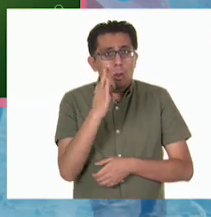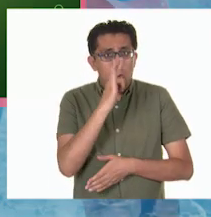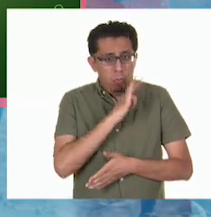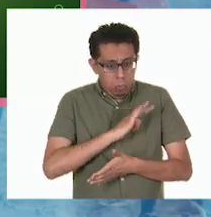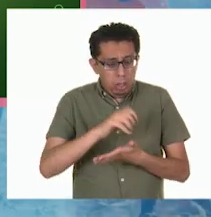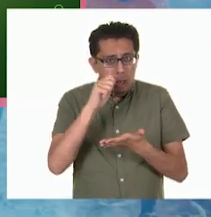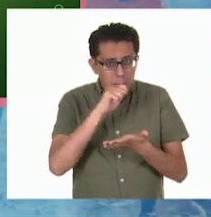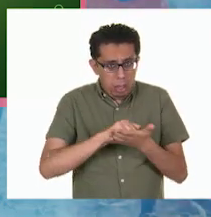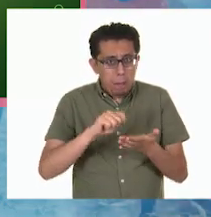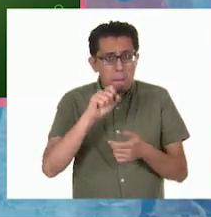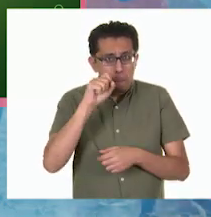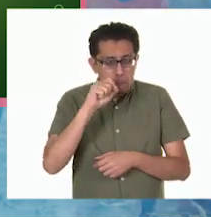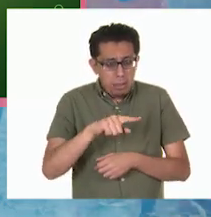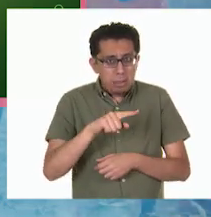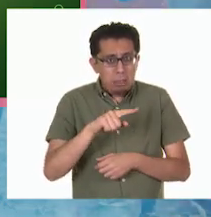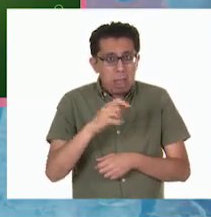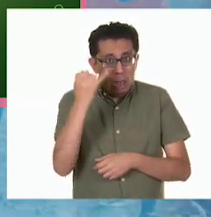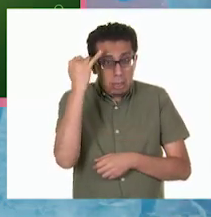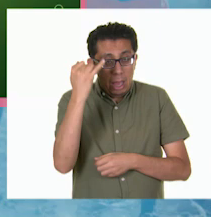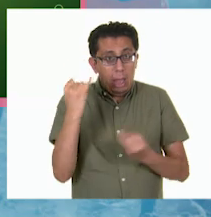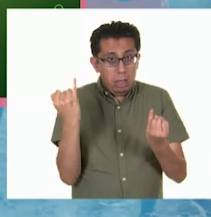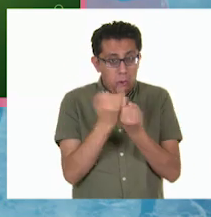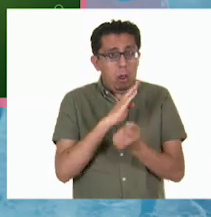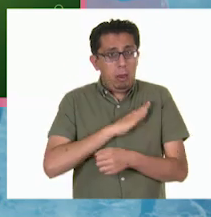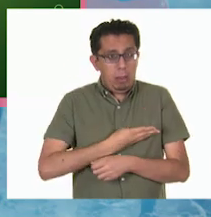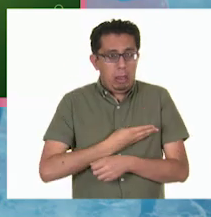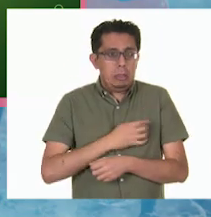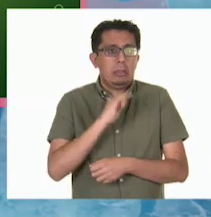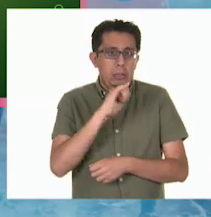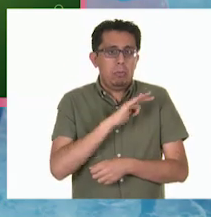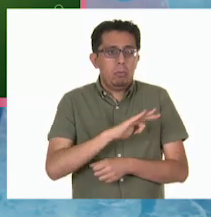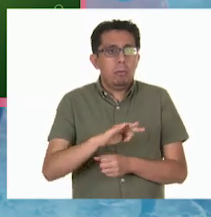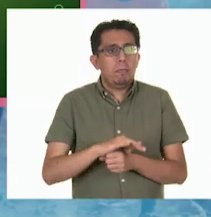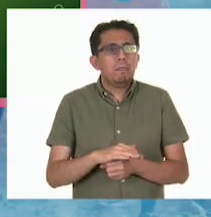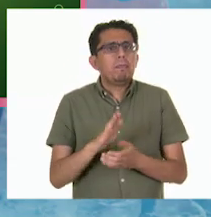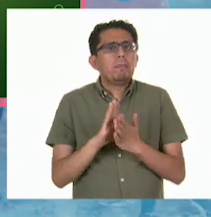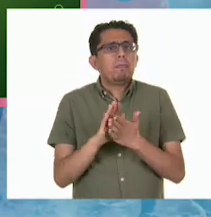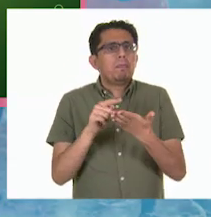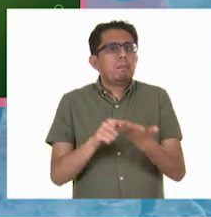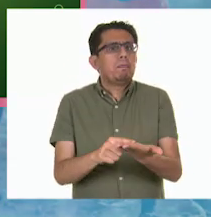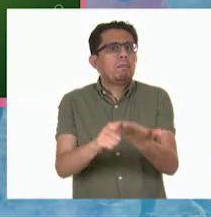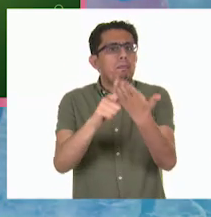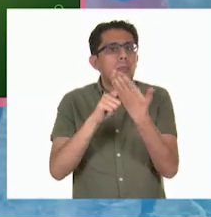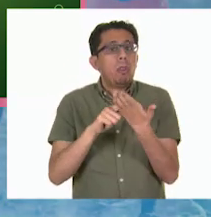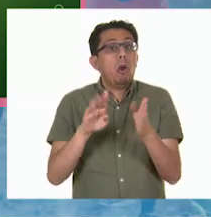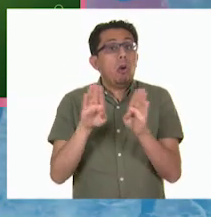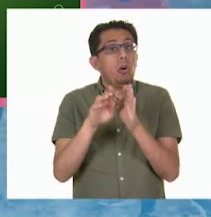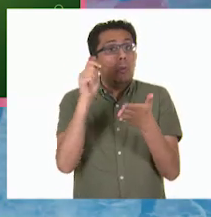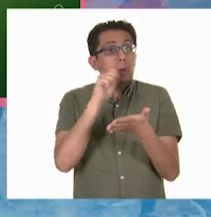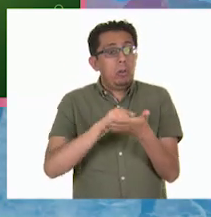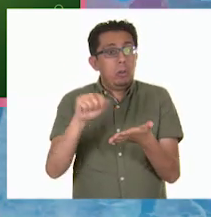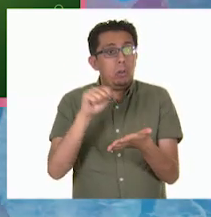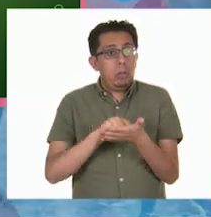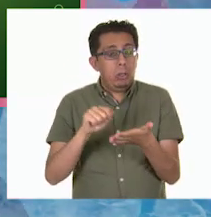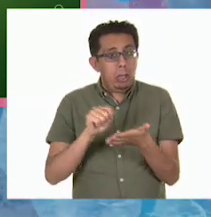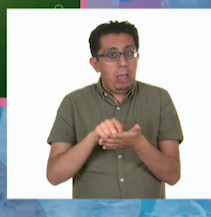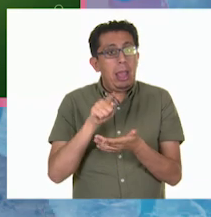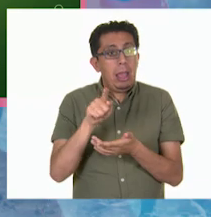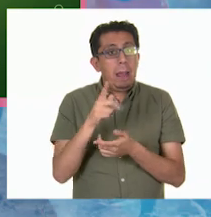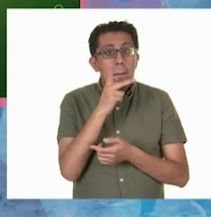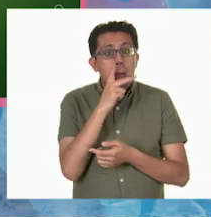mismo concepto o frase como en español. Ahora, ¿nos puede mostrar cómo se escribe y decirnos cómo se pronuncia en